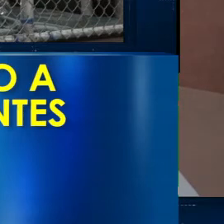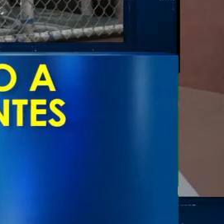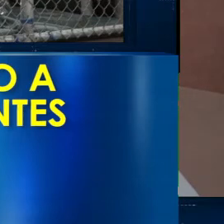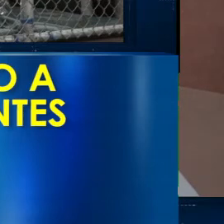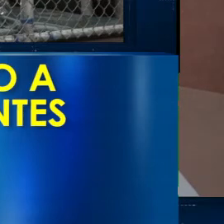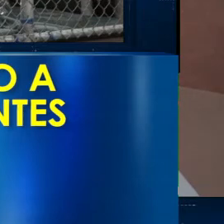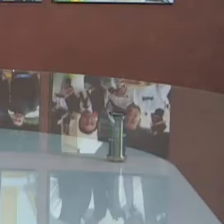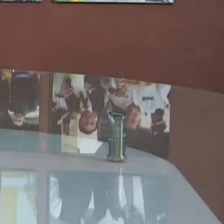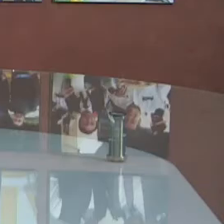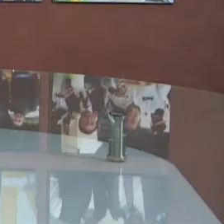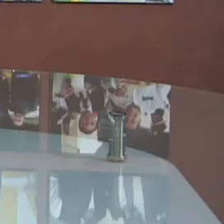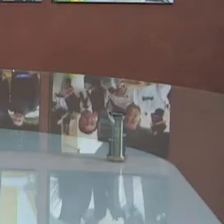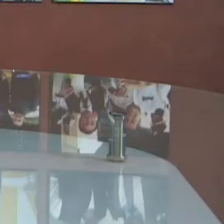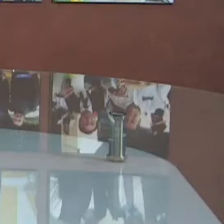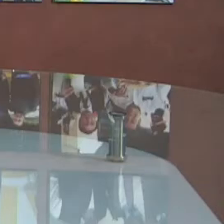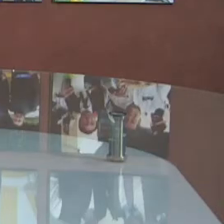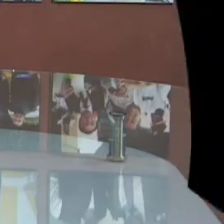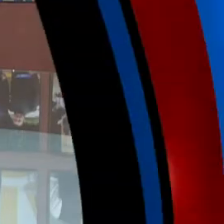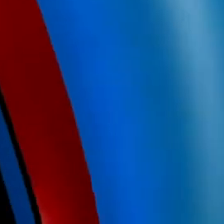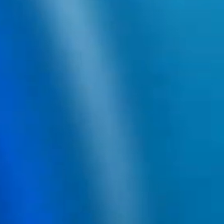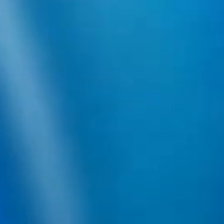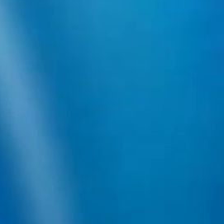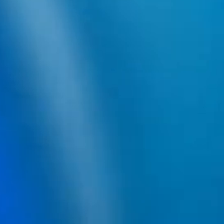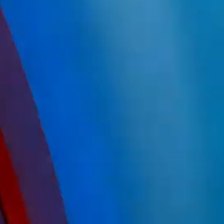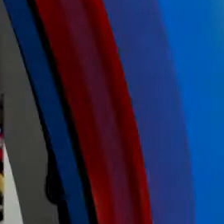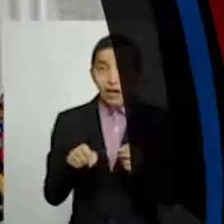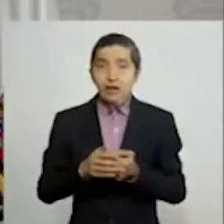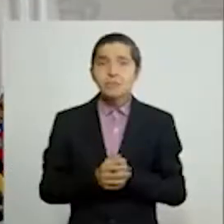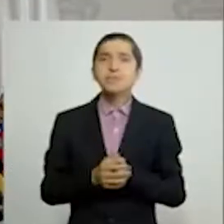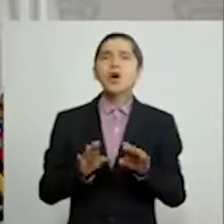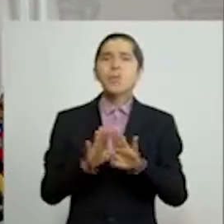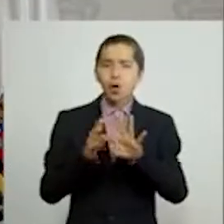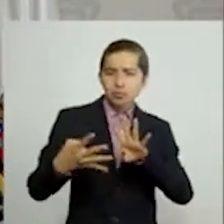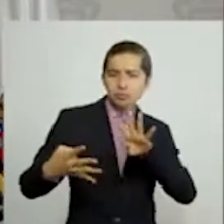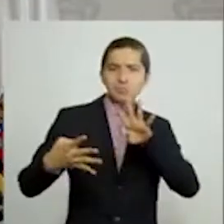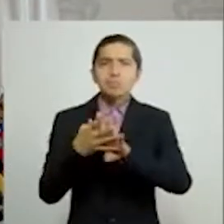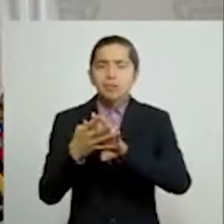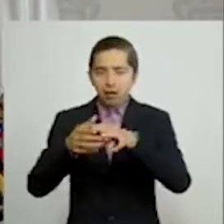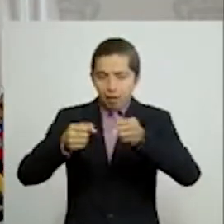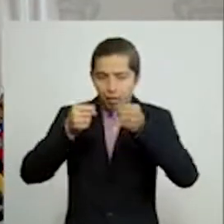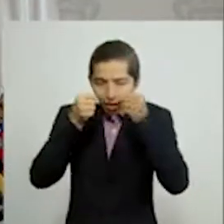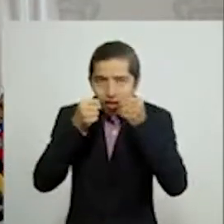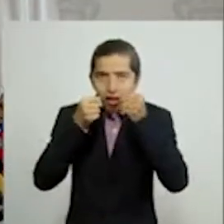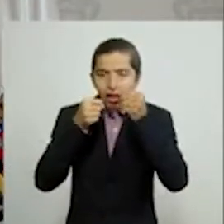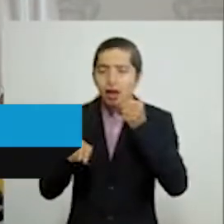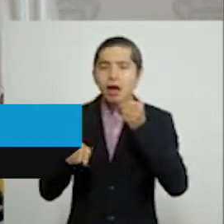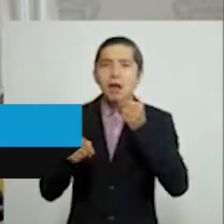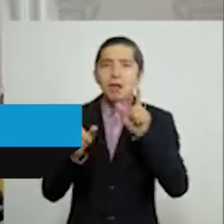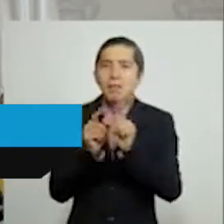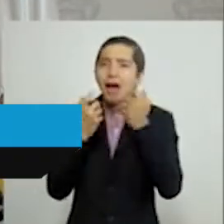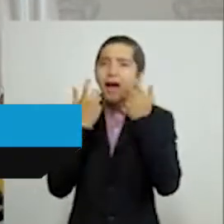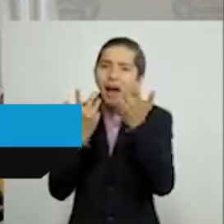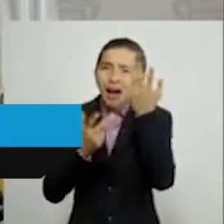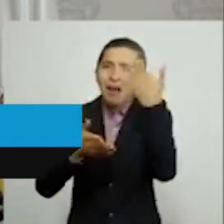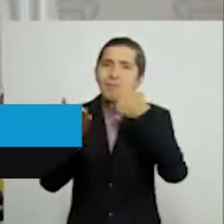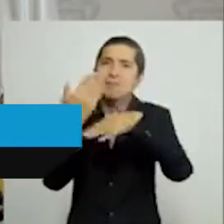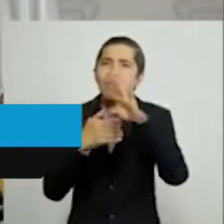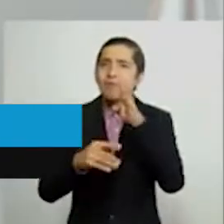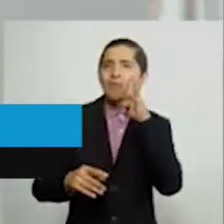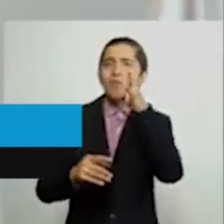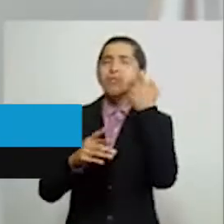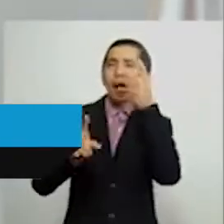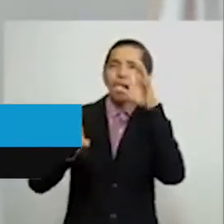que dirigió el gobernador. Lamento que el presidente de México no tenga en su agenda, en su mente